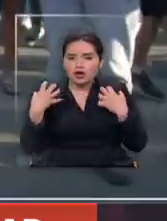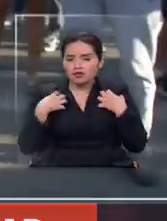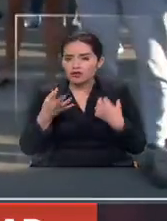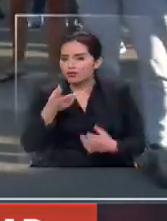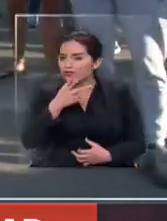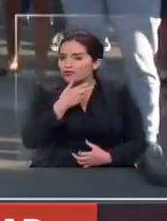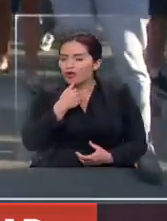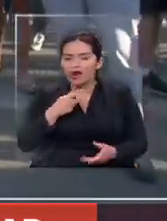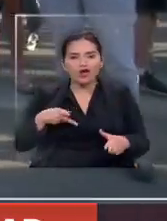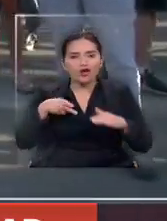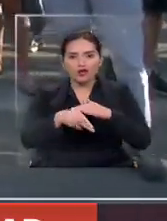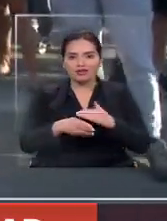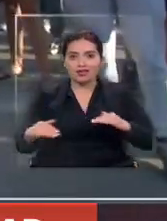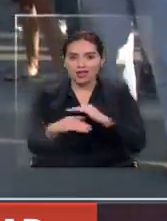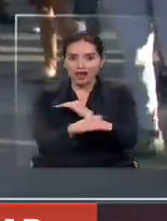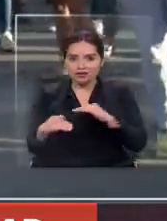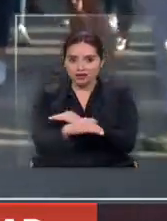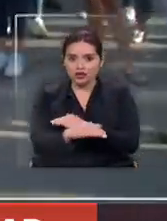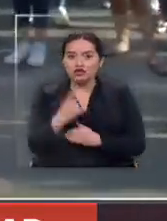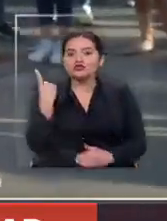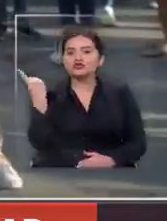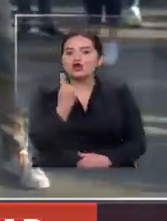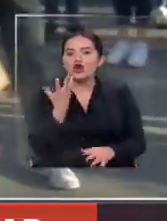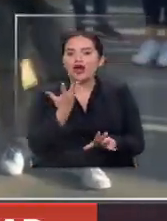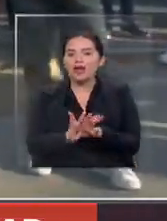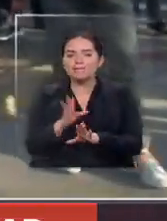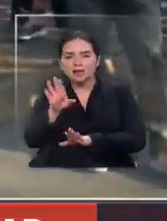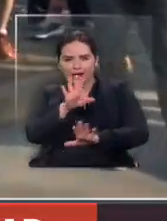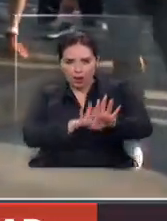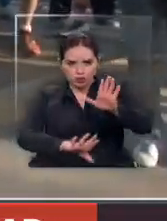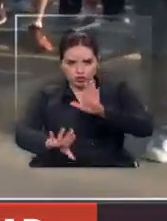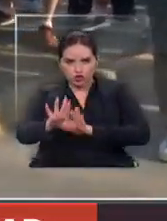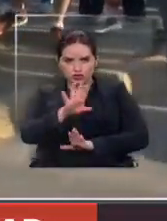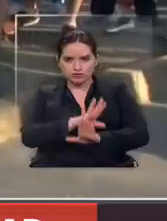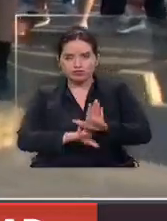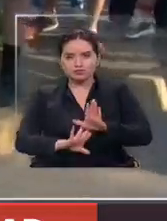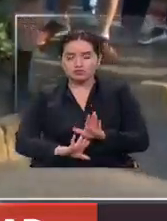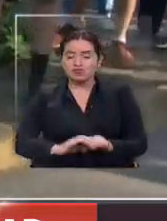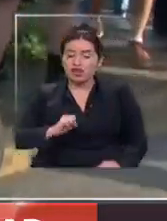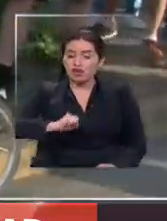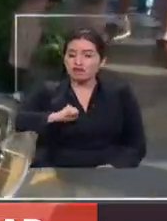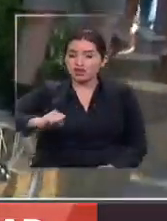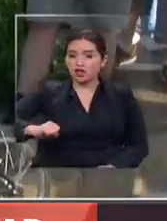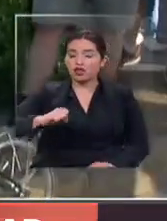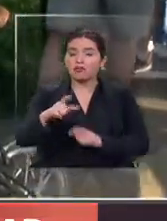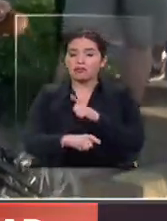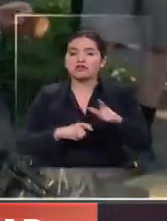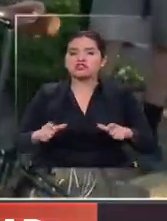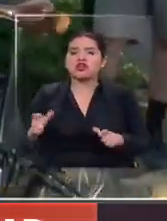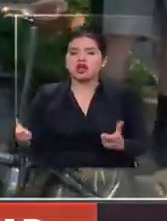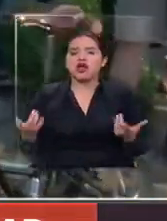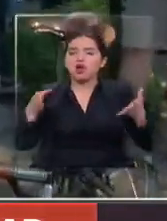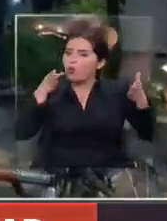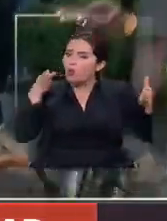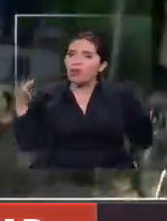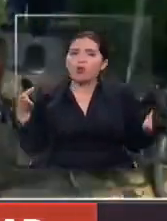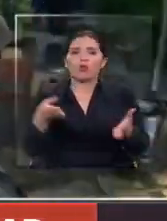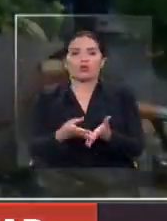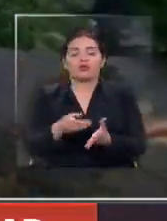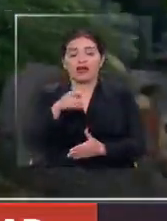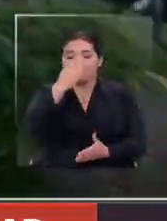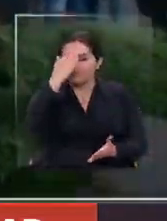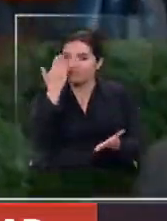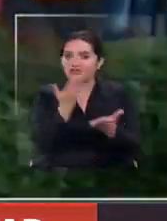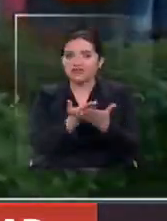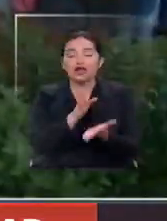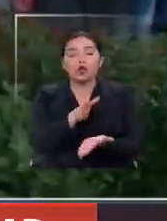había corte de tránsito, que simplemente había precaución, que estaban evitando que la gente se concentrara en este frente de la